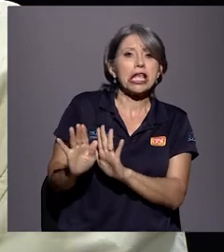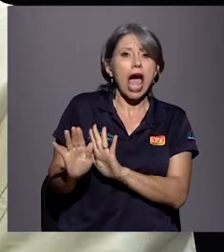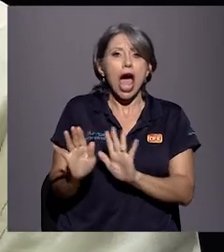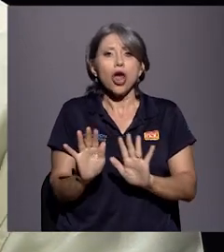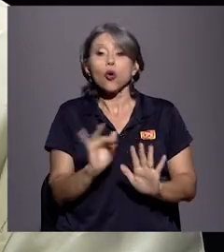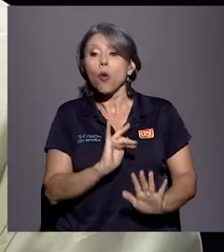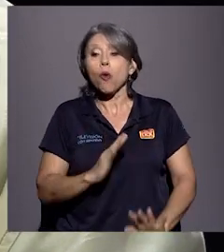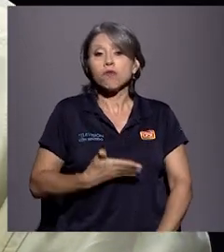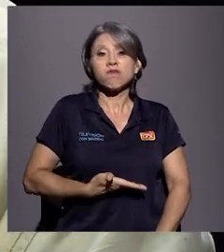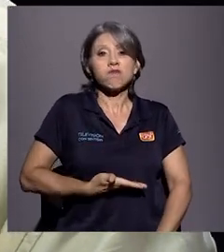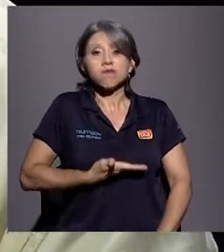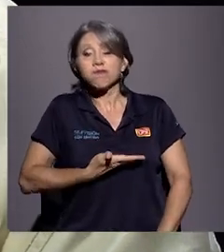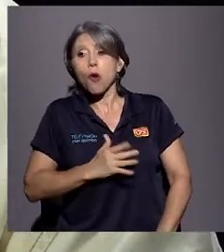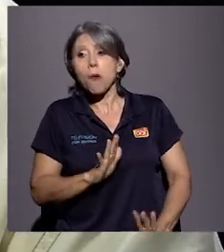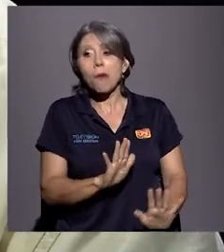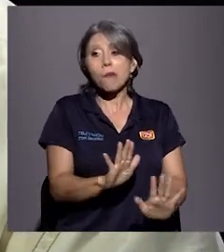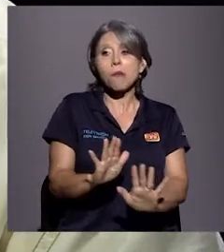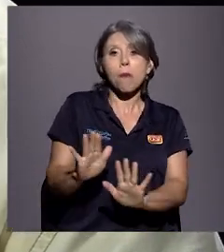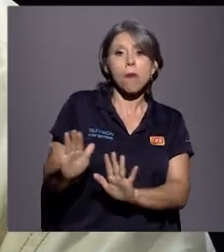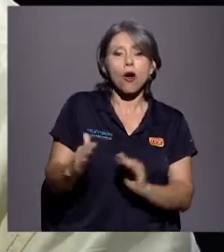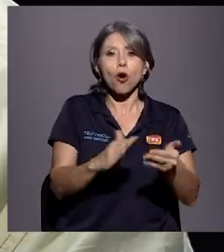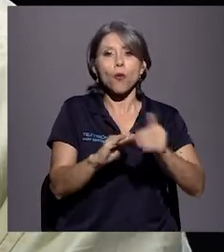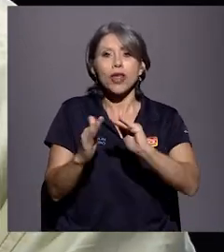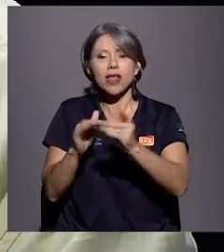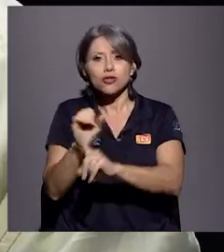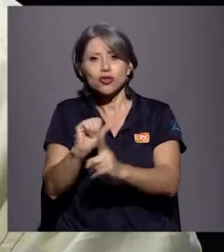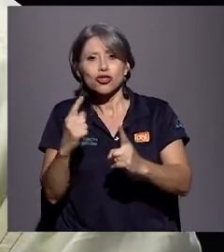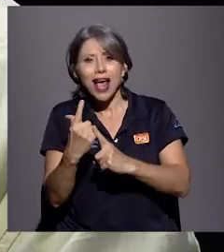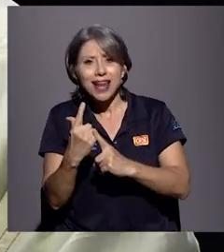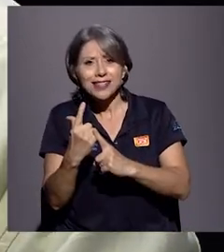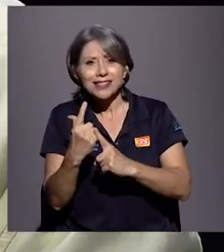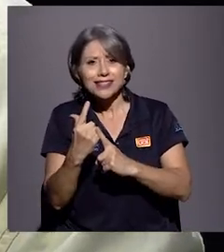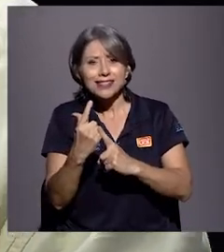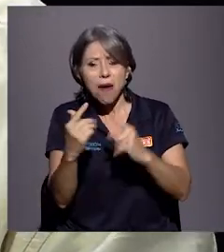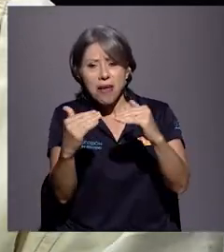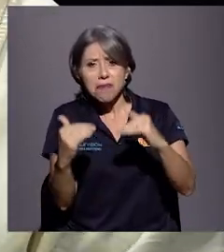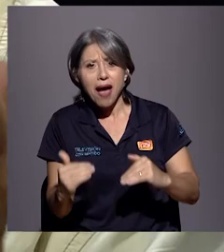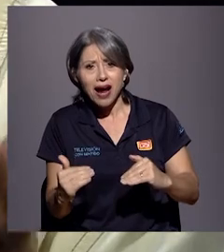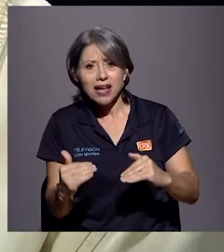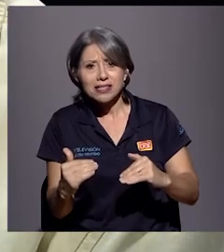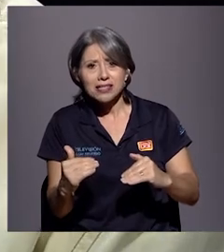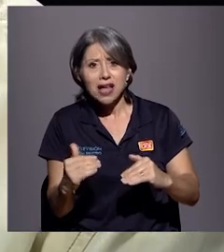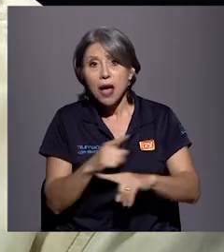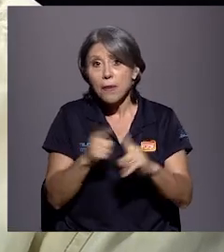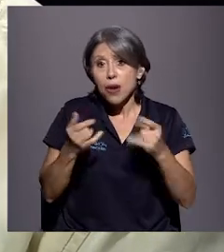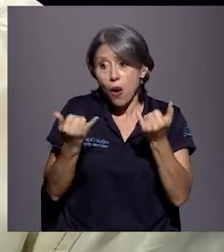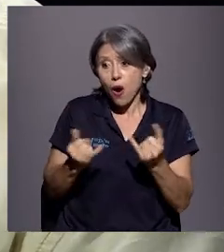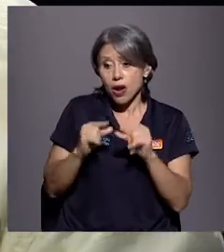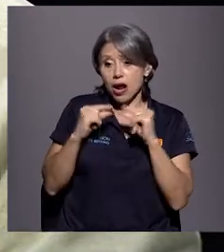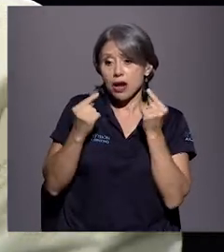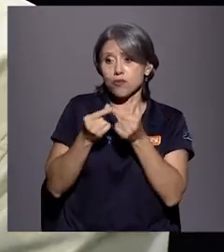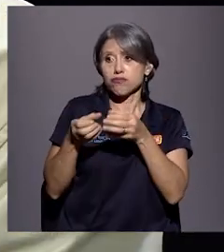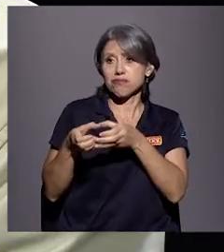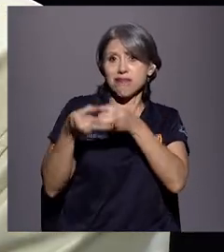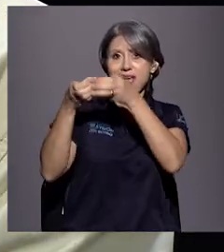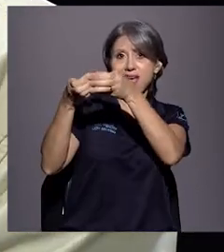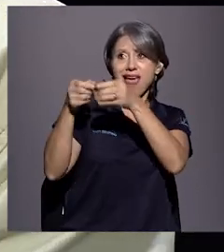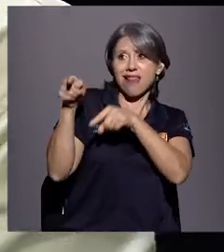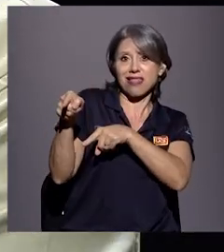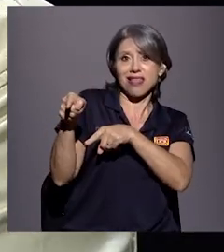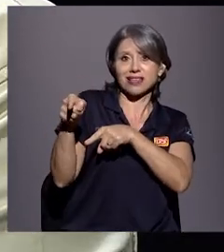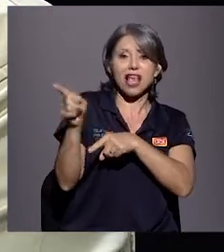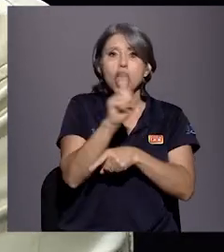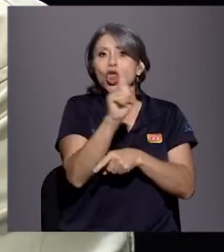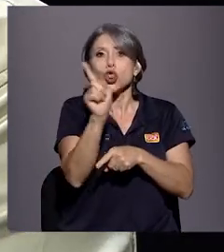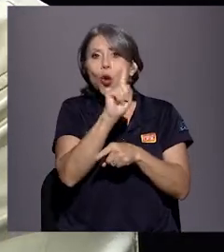ha tenido una actitud muy arrogante en relación a las comunidades sociales más bajas. Como las élites ahora no están invirtiendo